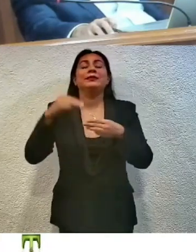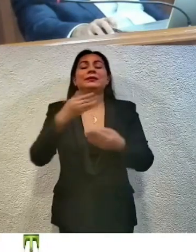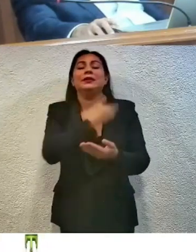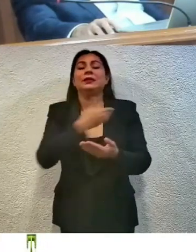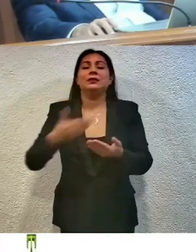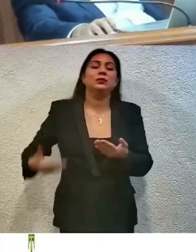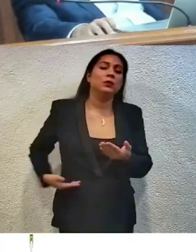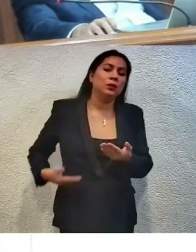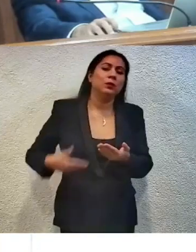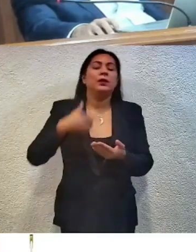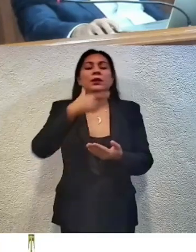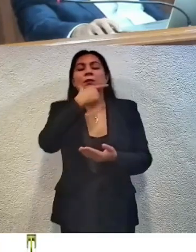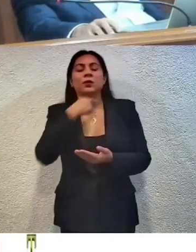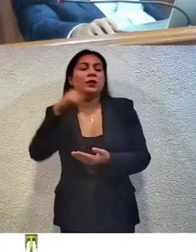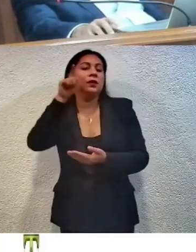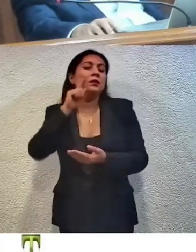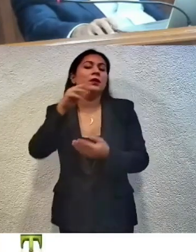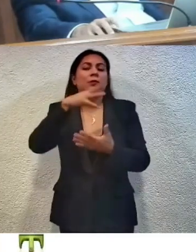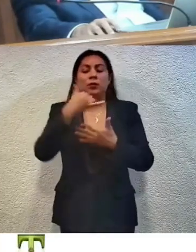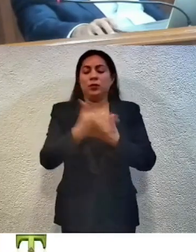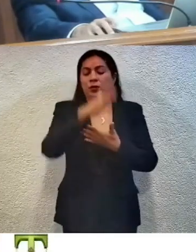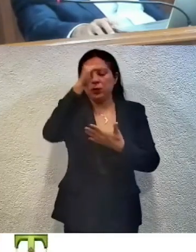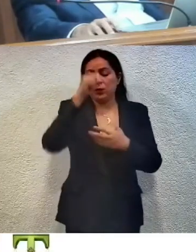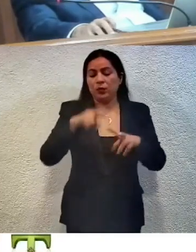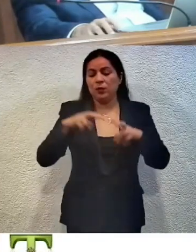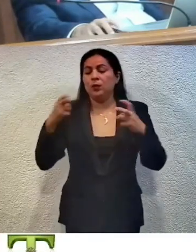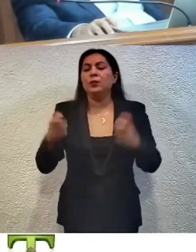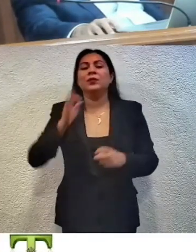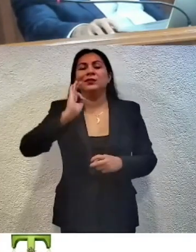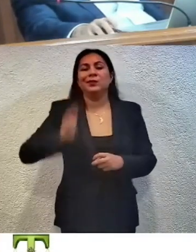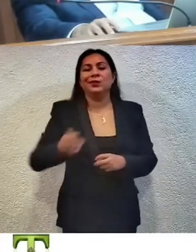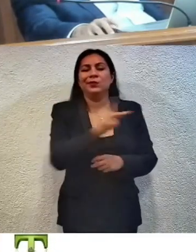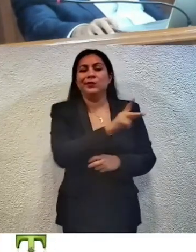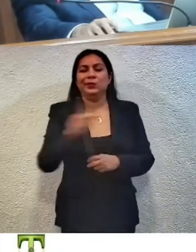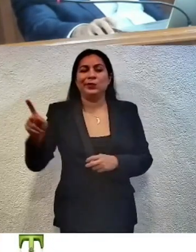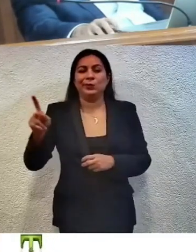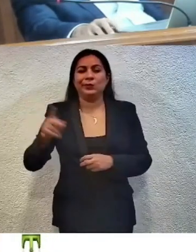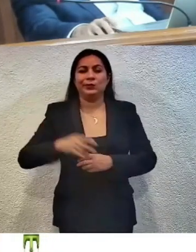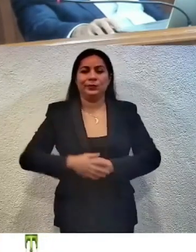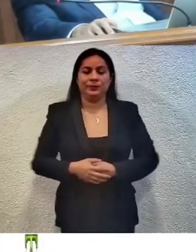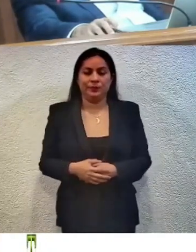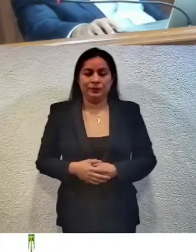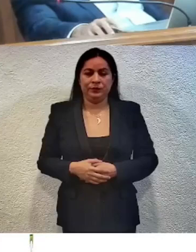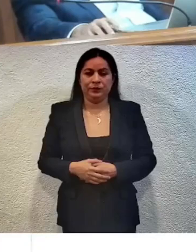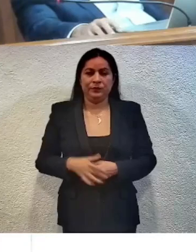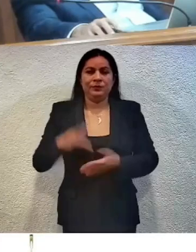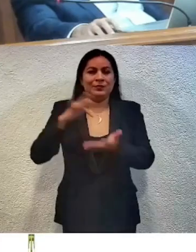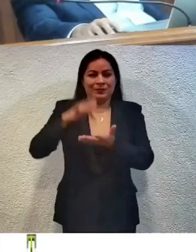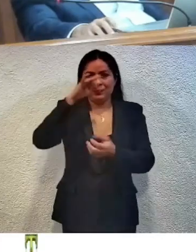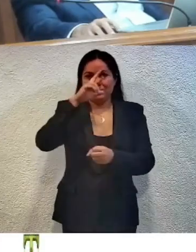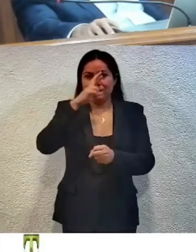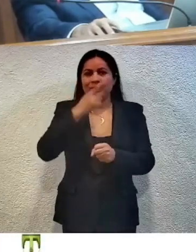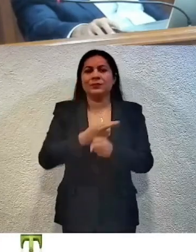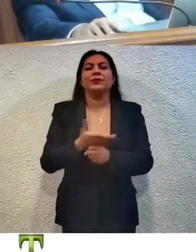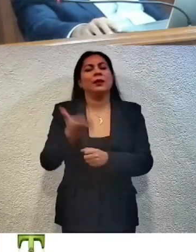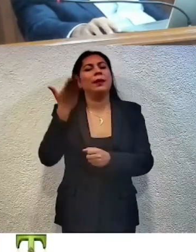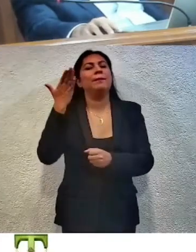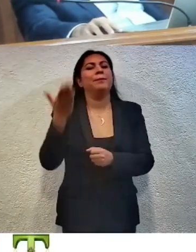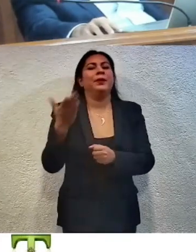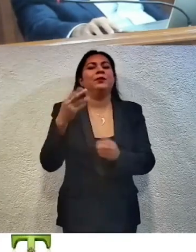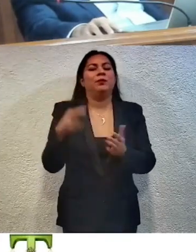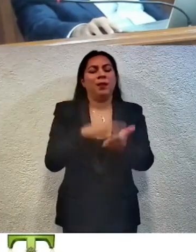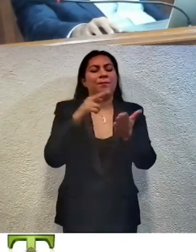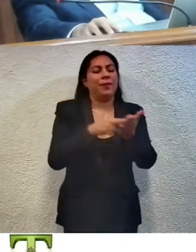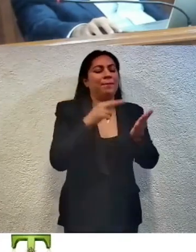presidenta, magistradas y magistrado, el proyecto de acuerdo plenario fue aprobado por unanimidad de votos. Gracias, secretaria. Le solicito recabar